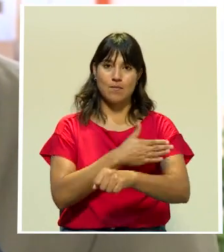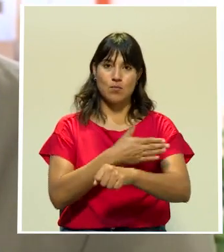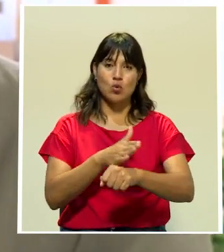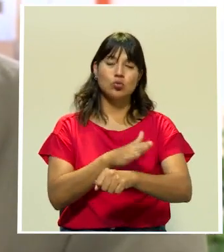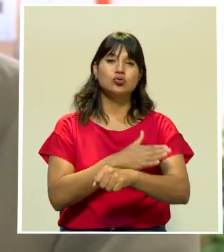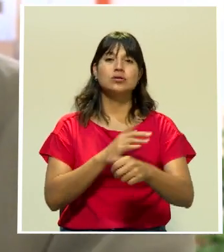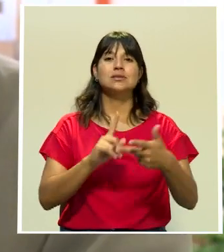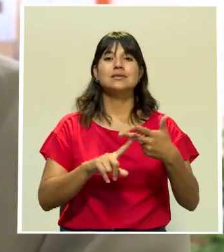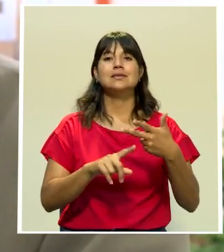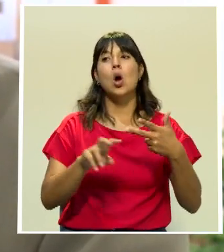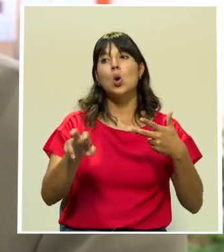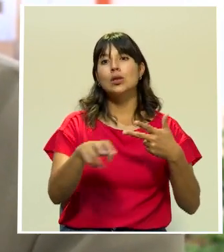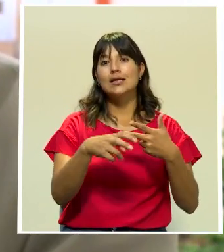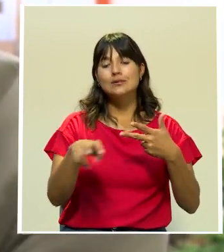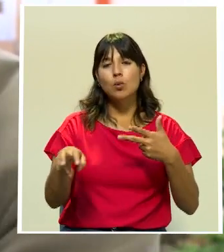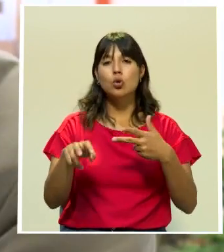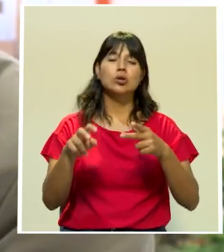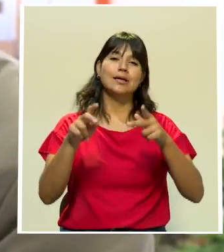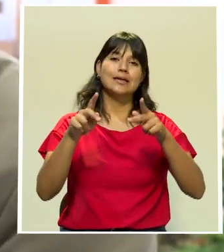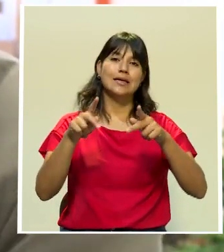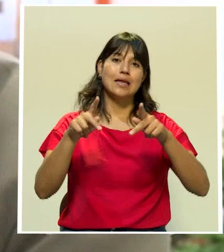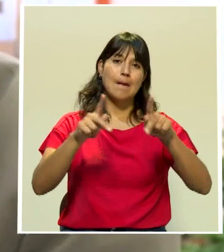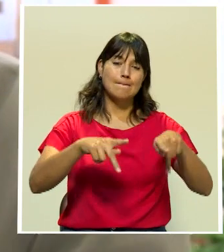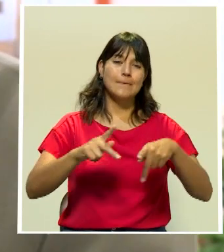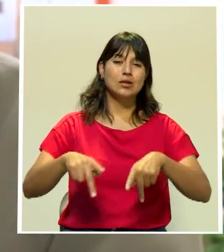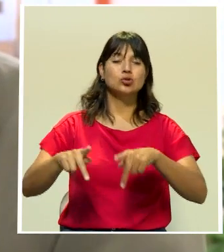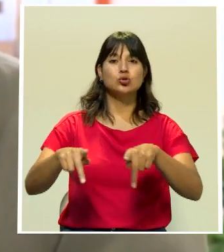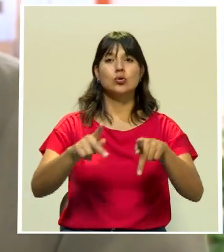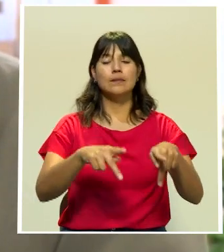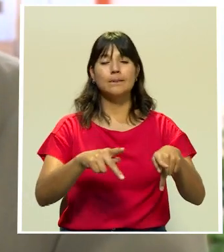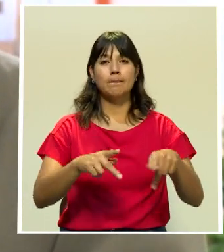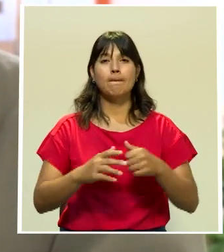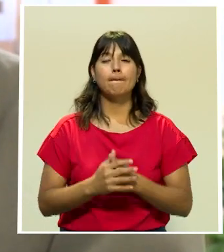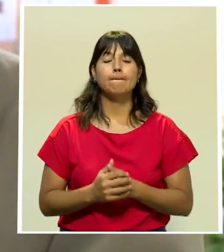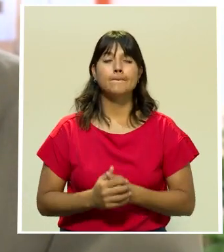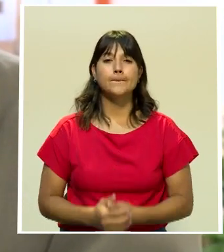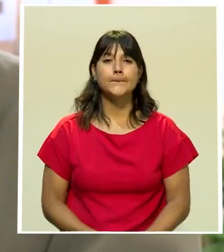trasladaría a nuestros funcionarios a los conciertos para realizar su trabajo,